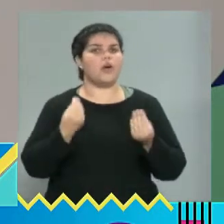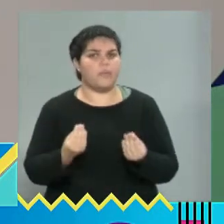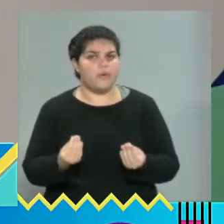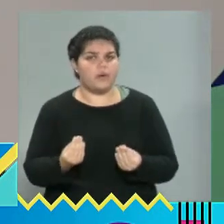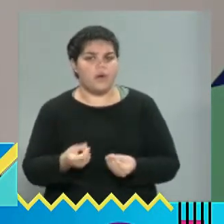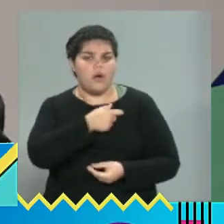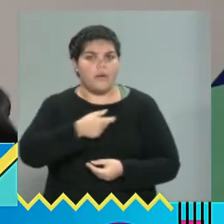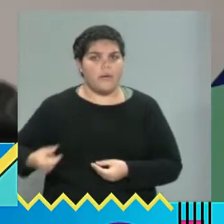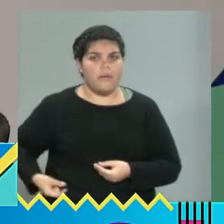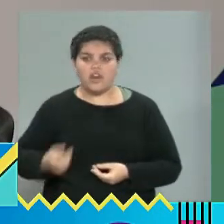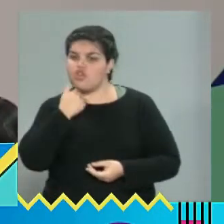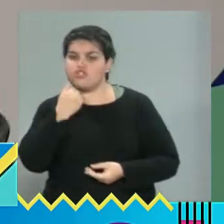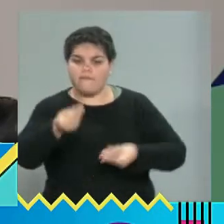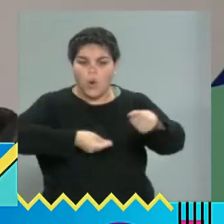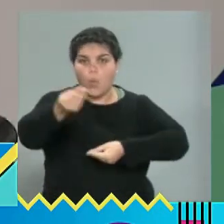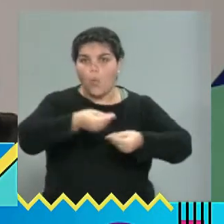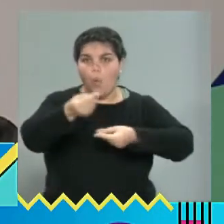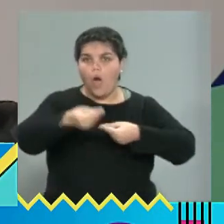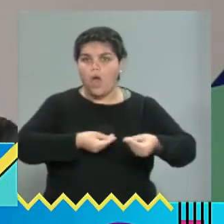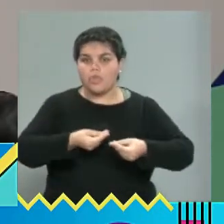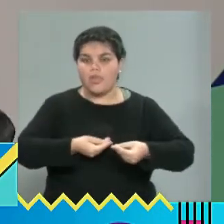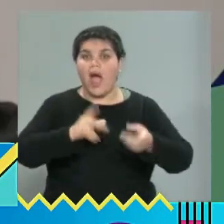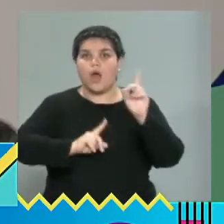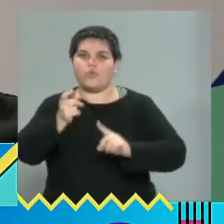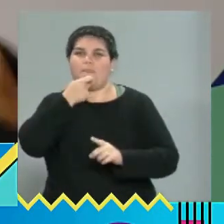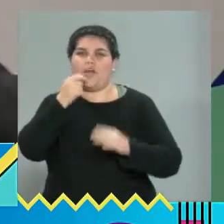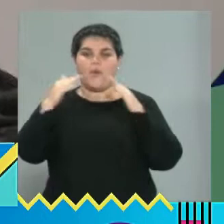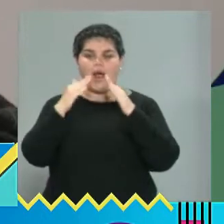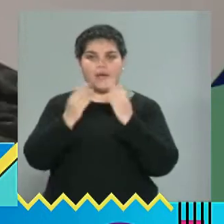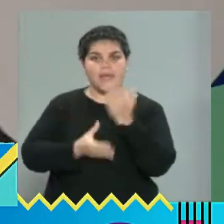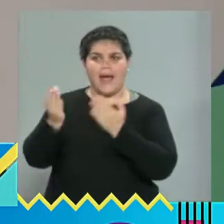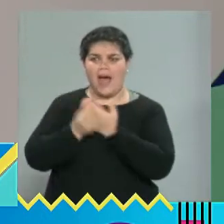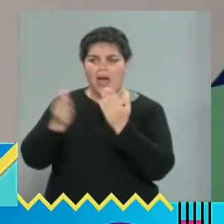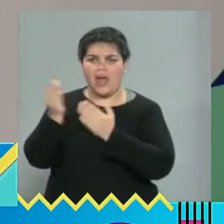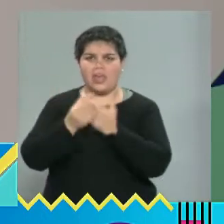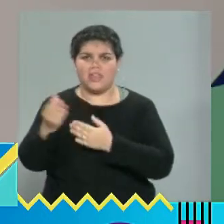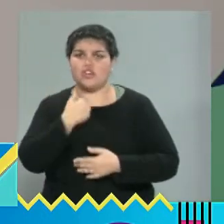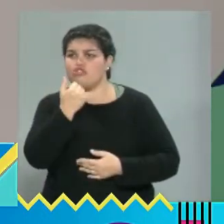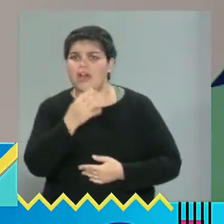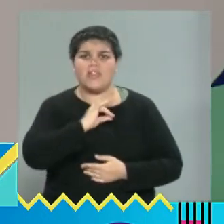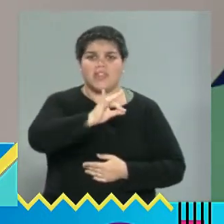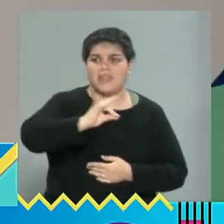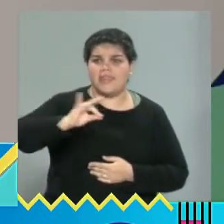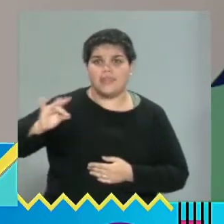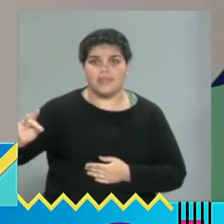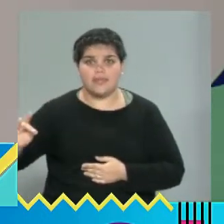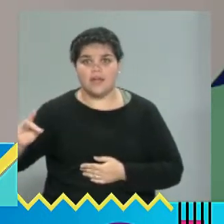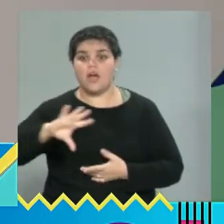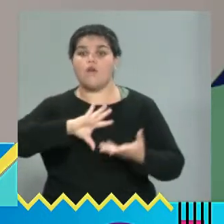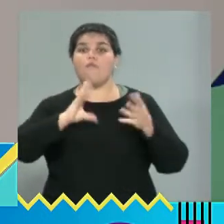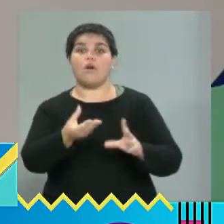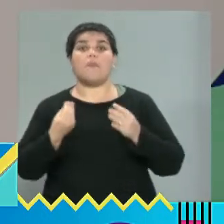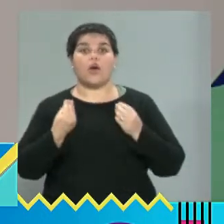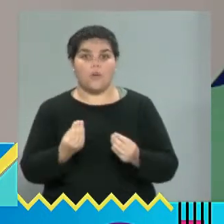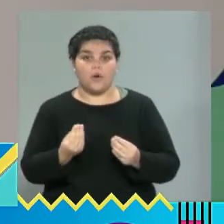cuentas, es como en la casa, tener los gastos que te superan y decir, no sé cómo hacer, me tengo que endeudar, lo que no sé. Entonces, las opciones que son, o